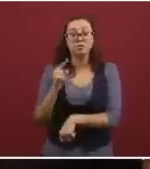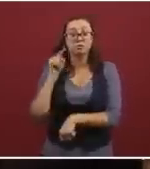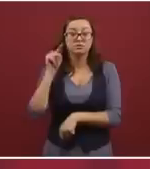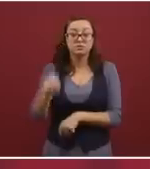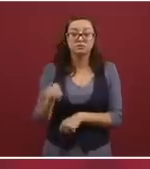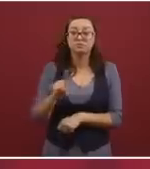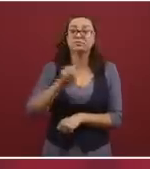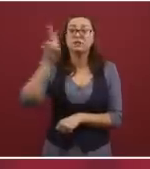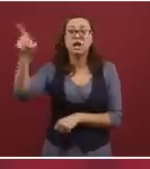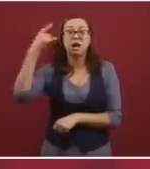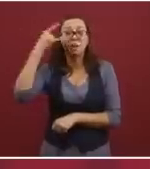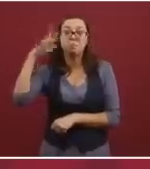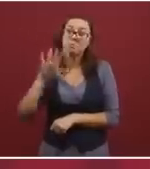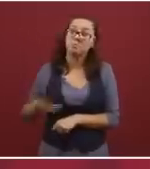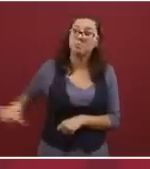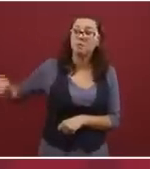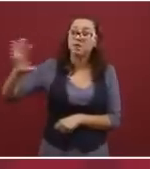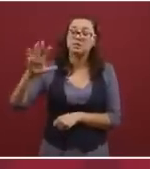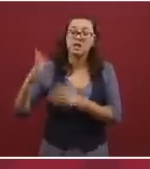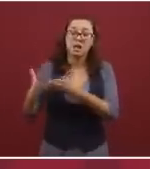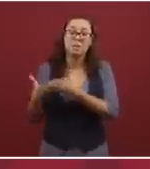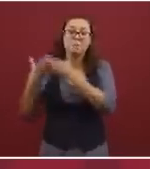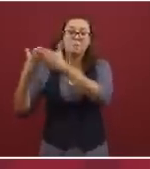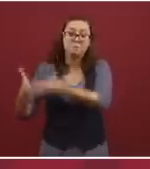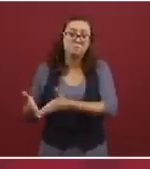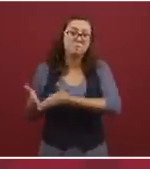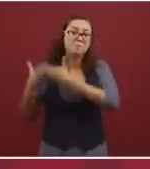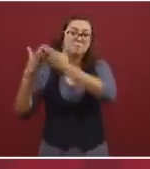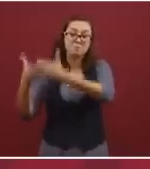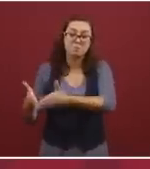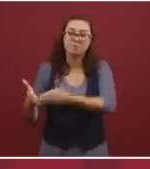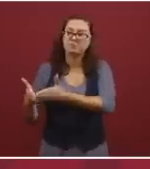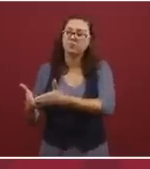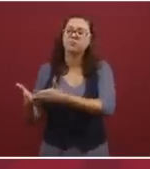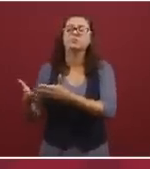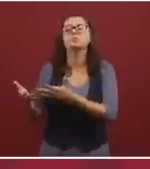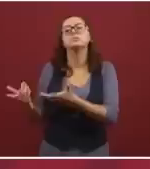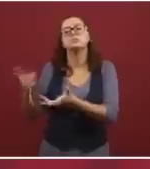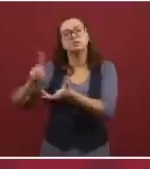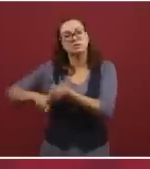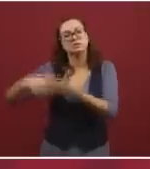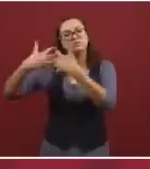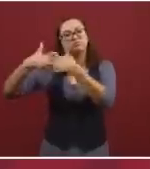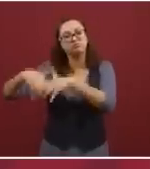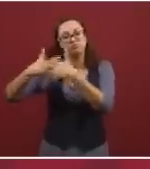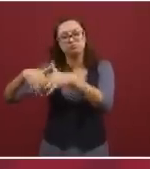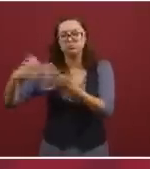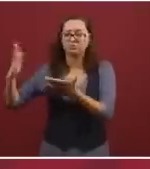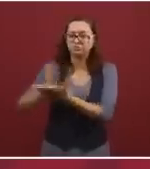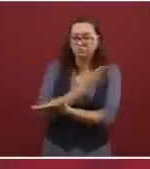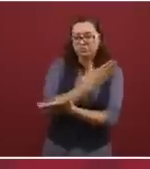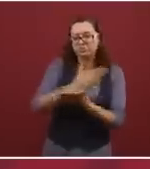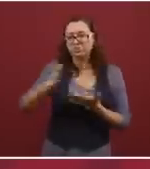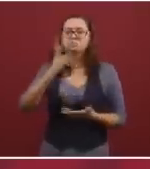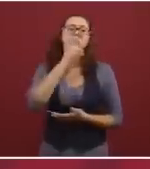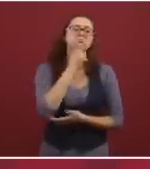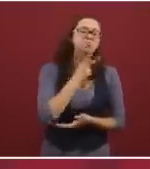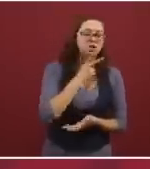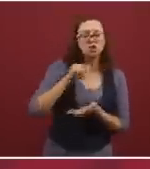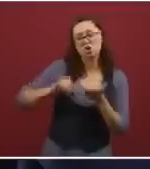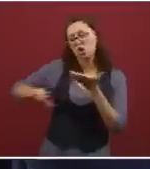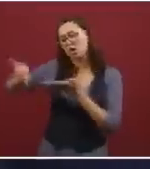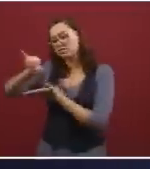de Campeche y recibe el crudo, separa crudo y aceite y pone en condiciones el